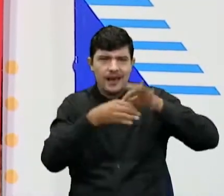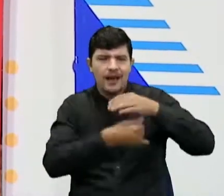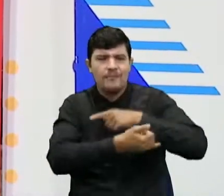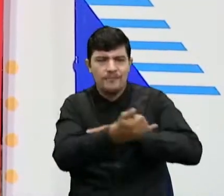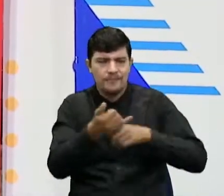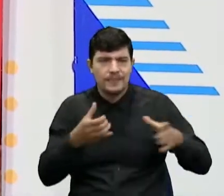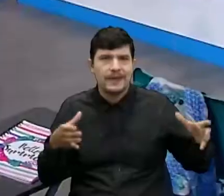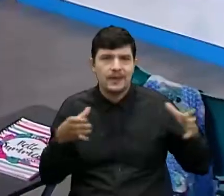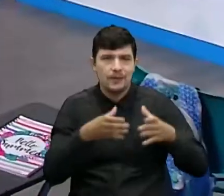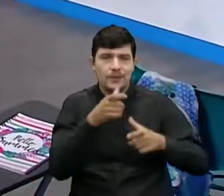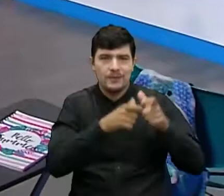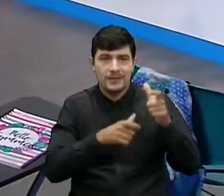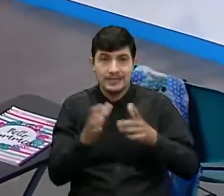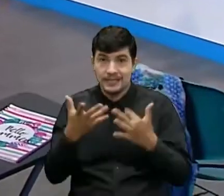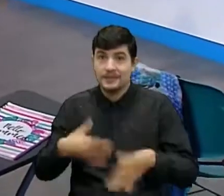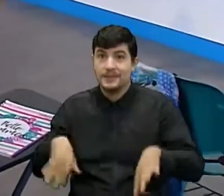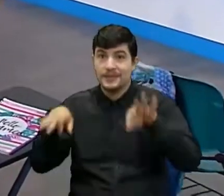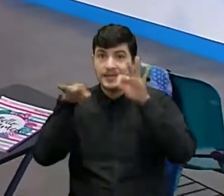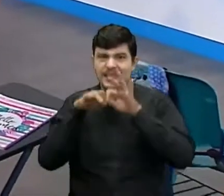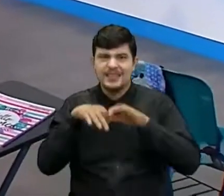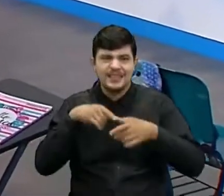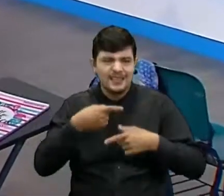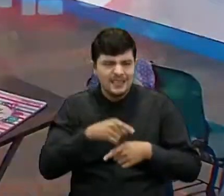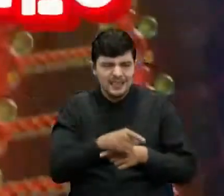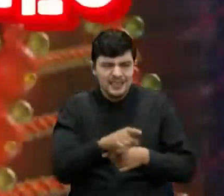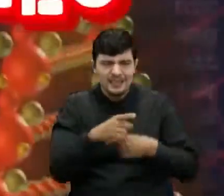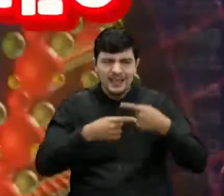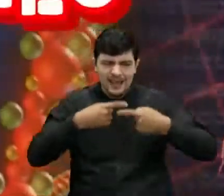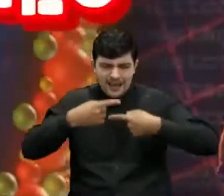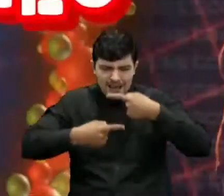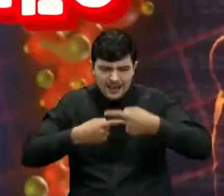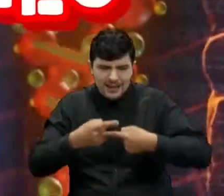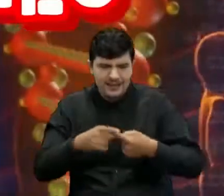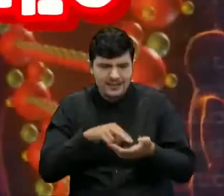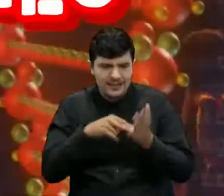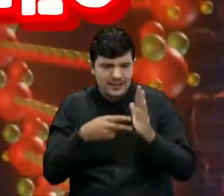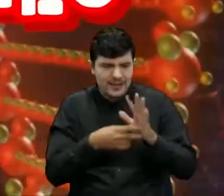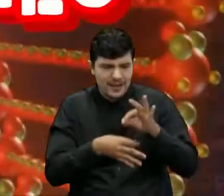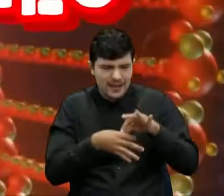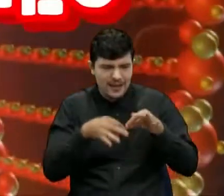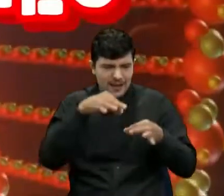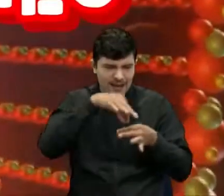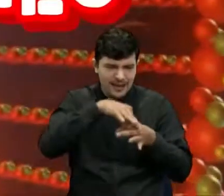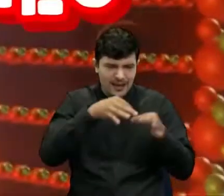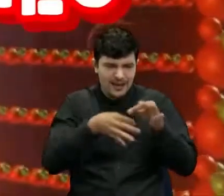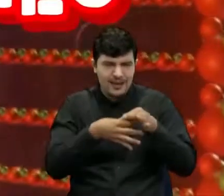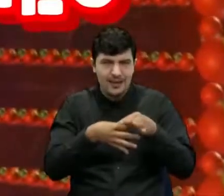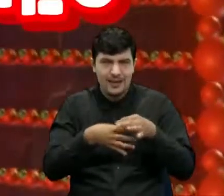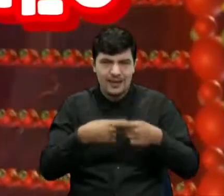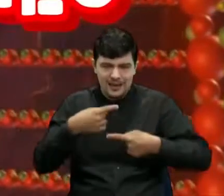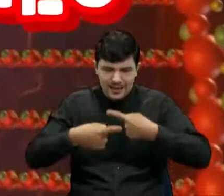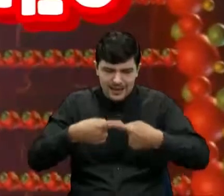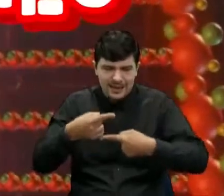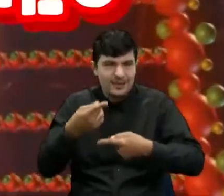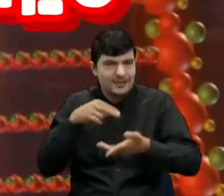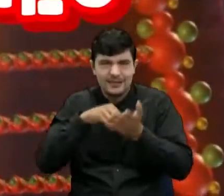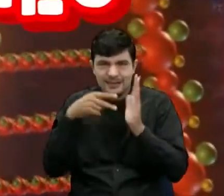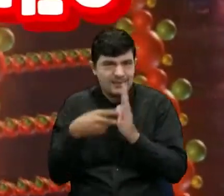Importante Pero que genética De donde viene la palabra genética De donde surge esta idea Imagínense